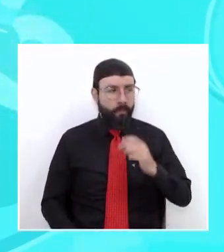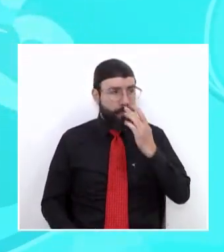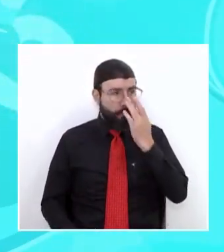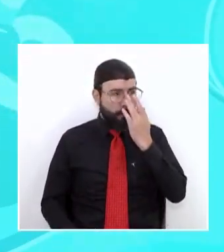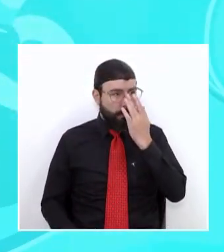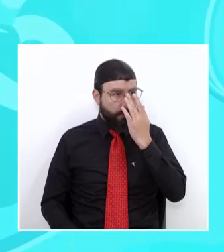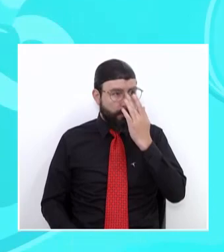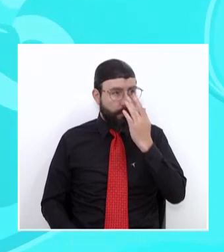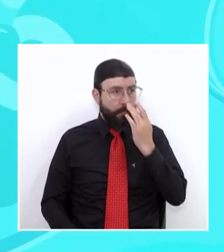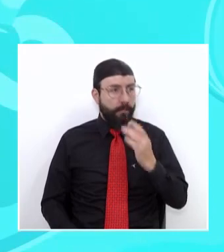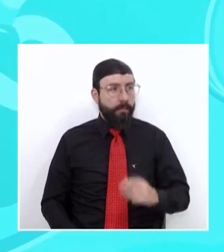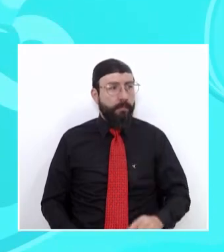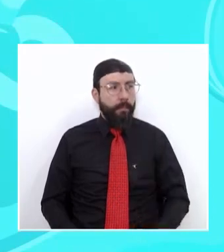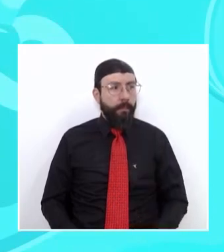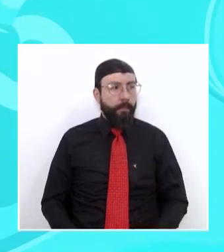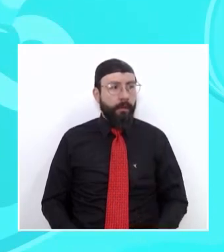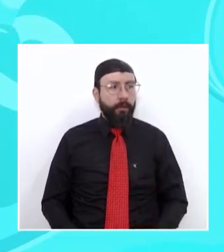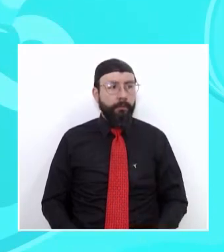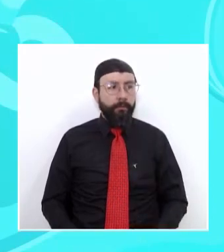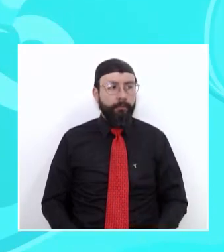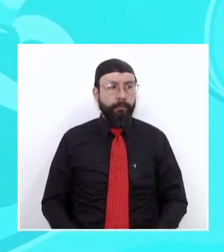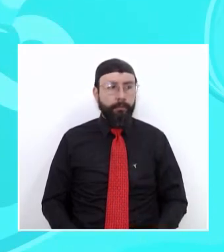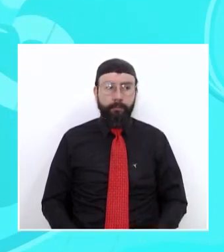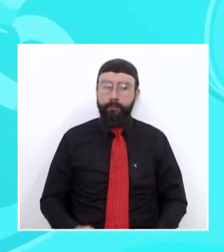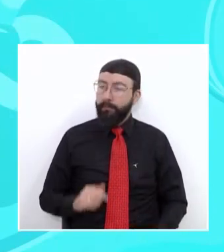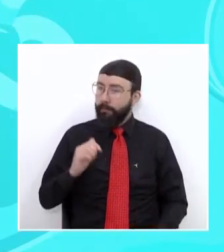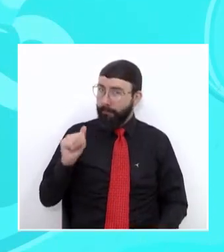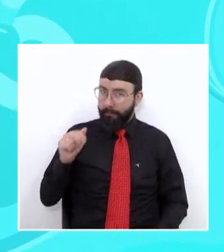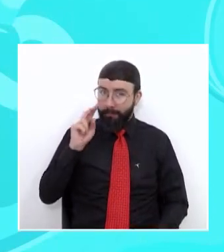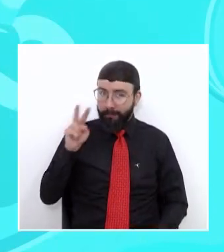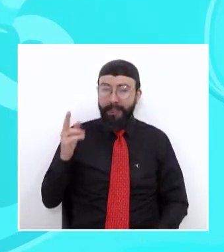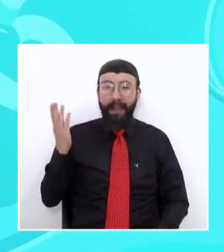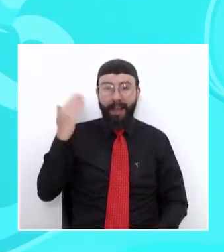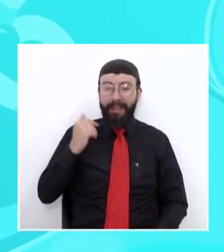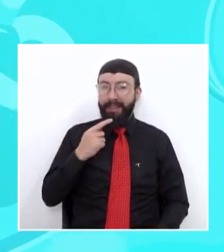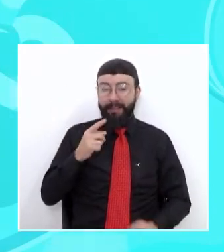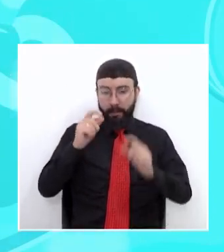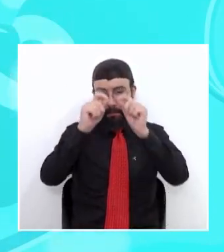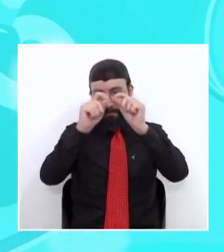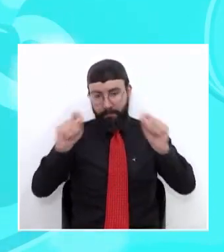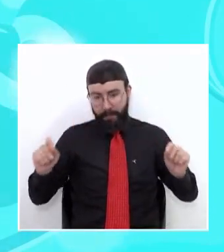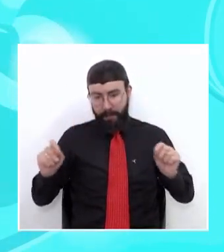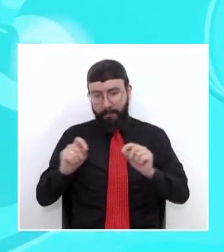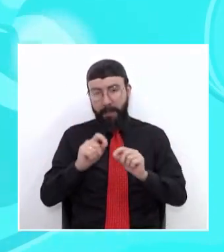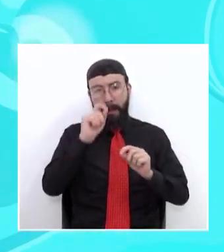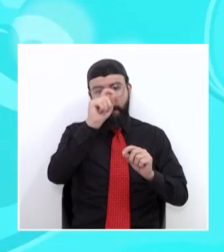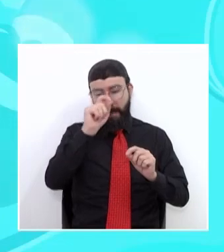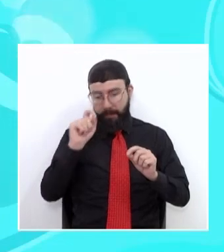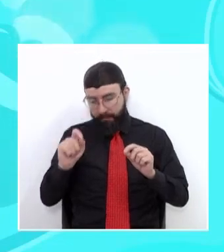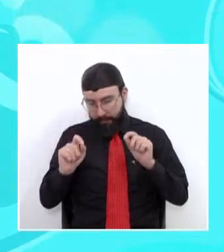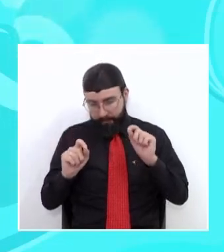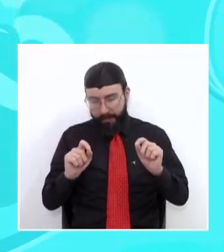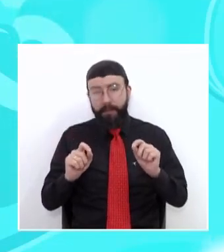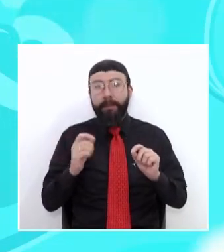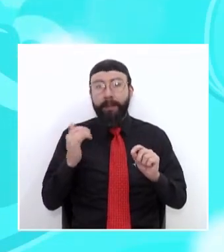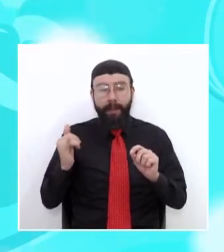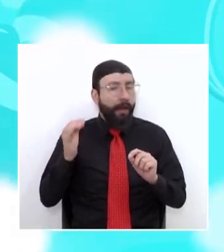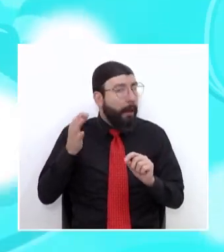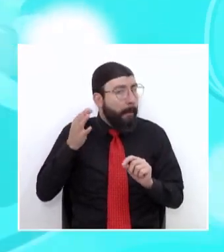Ahí ven ustedes el triángulo del cual hablaba el doctor Andrés Felipe Rosas, ahí está la semilla.